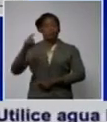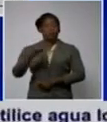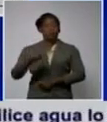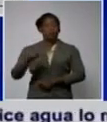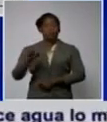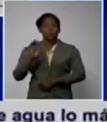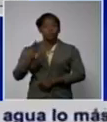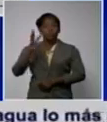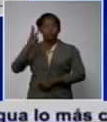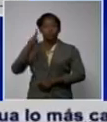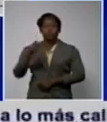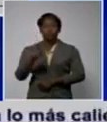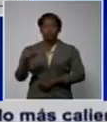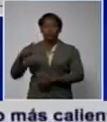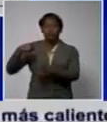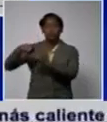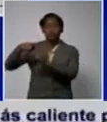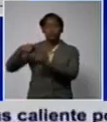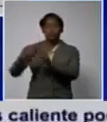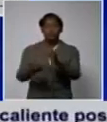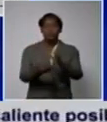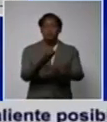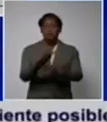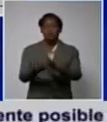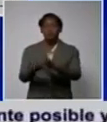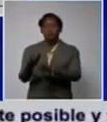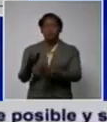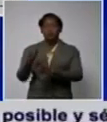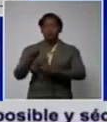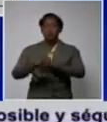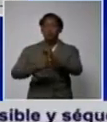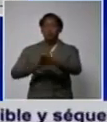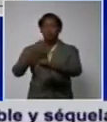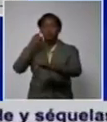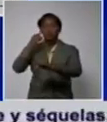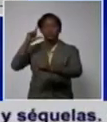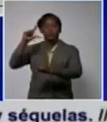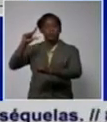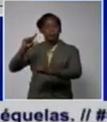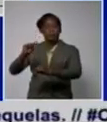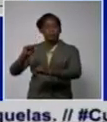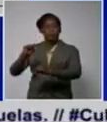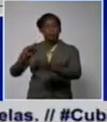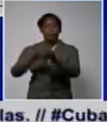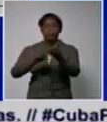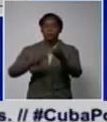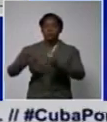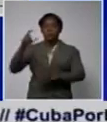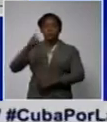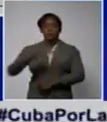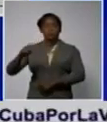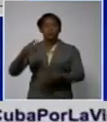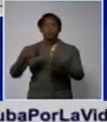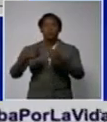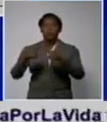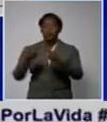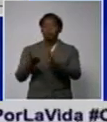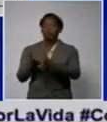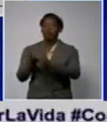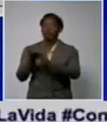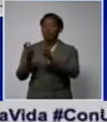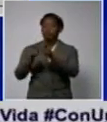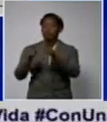de casos que ha ido bajando en los últimos días, pero con una tasa de incidencia elevada